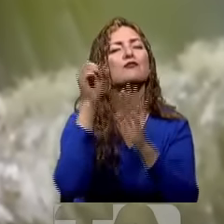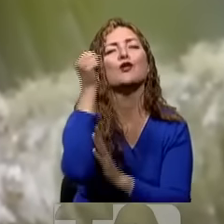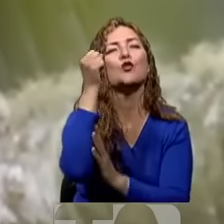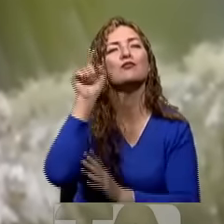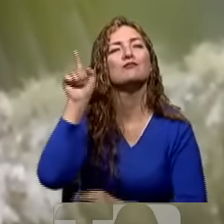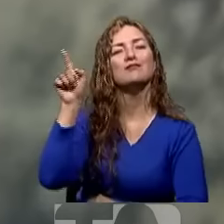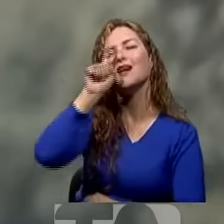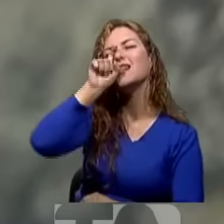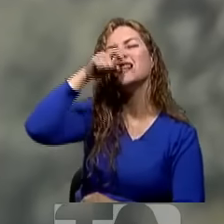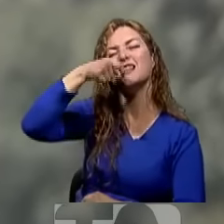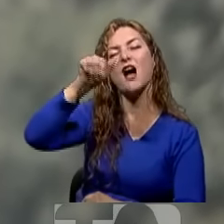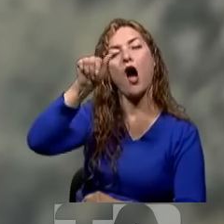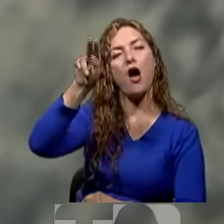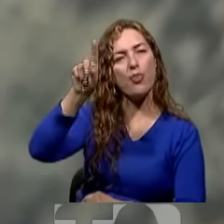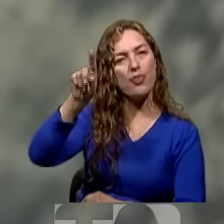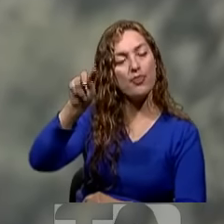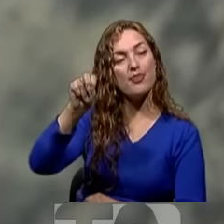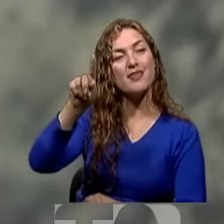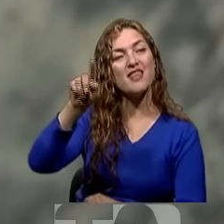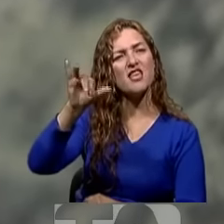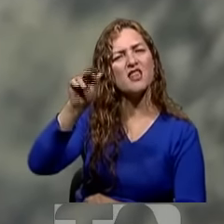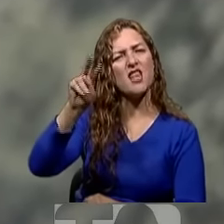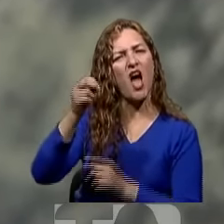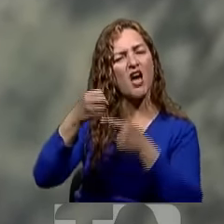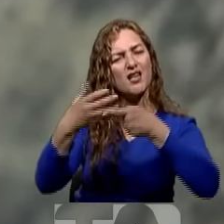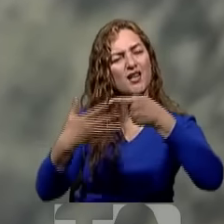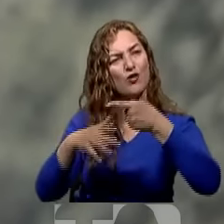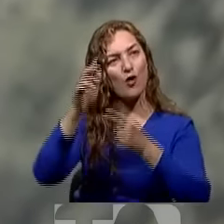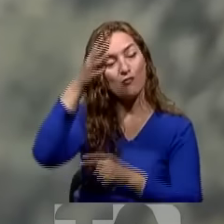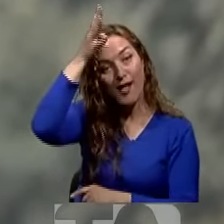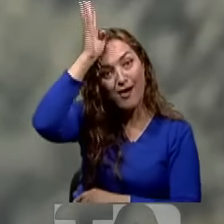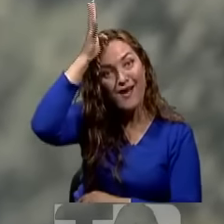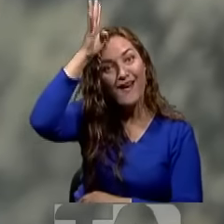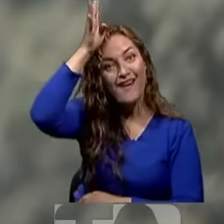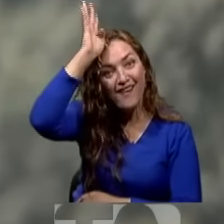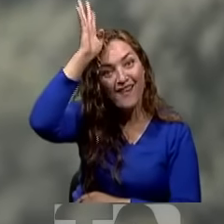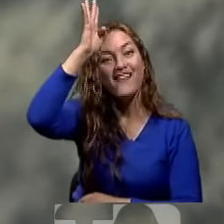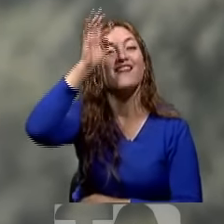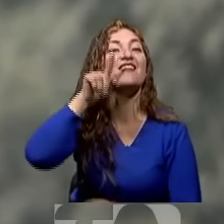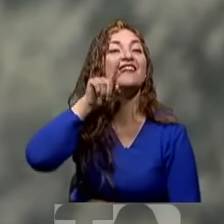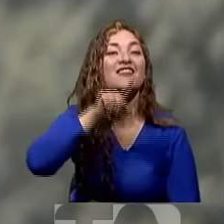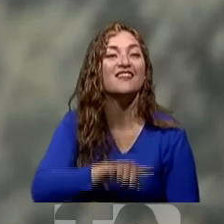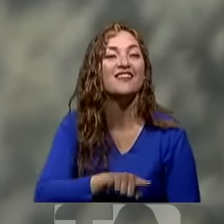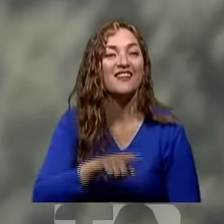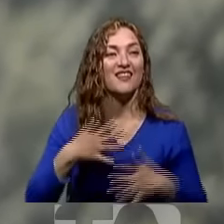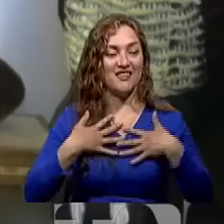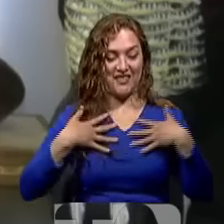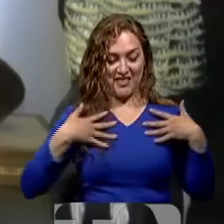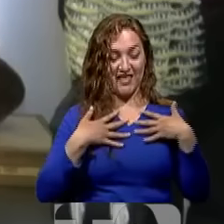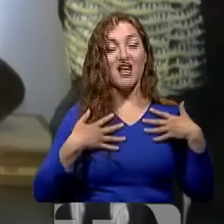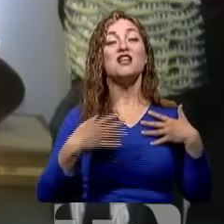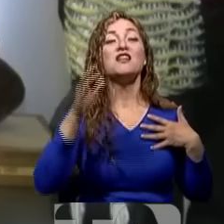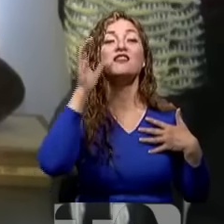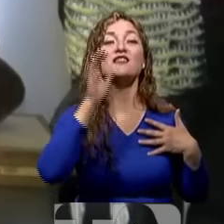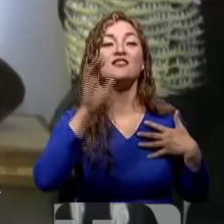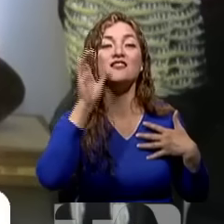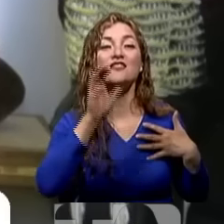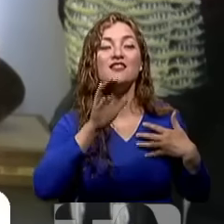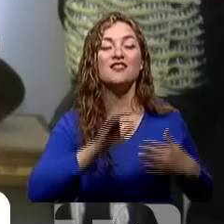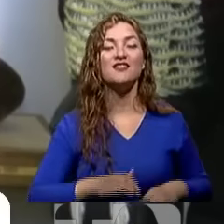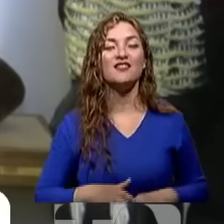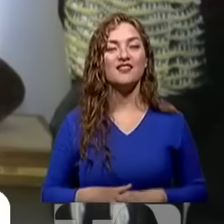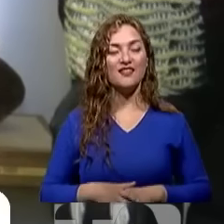águila andina. Esta ave rapaz se caracteriza por su cresta, su plumaje negro y su pecho castaño. Estima que haya